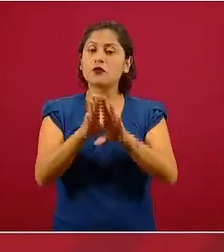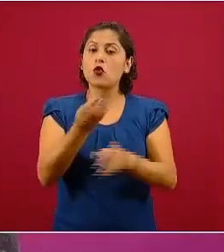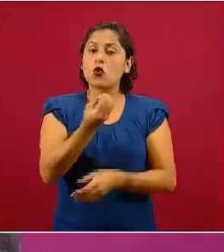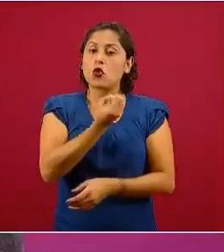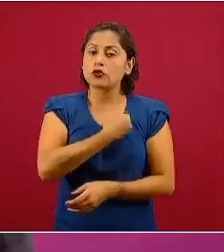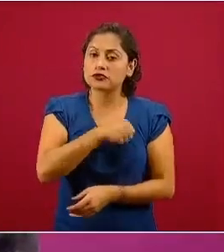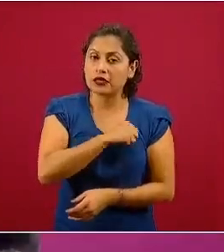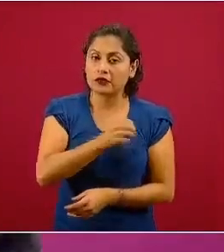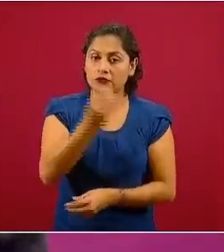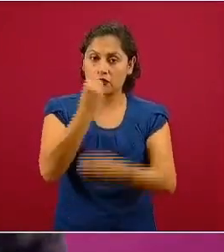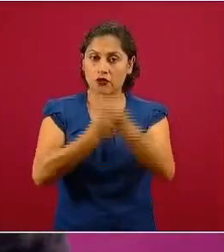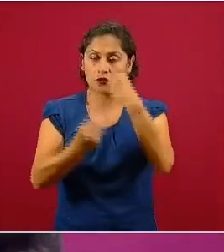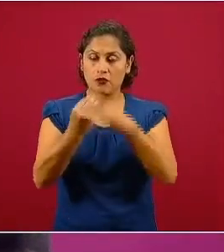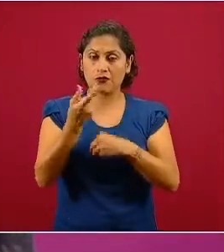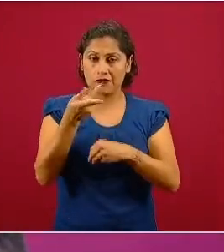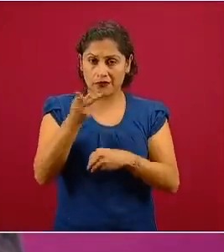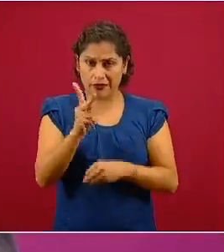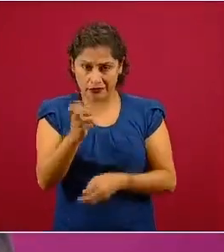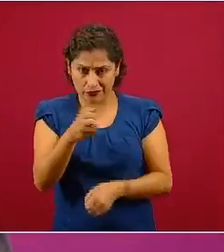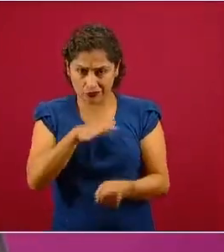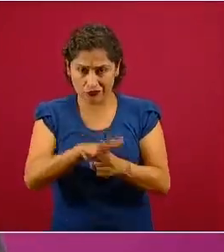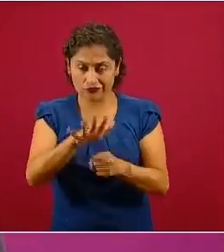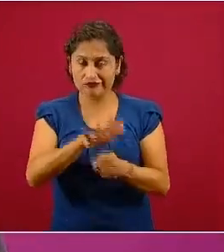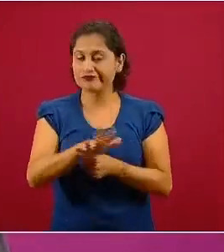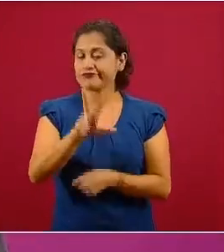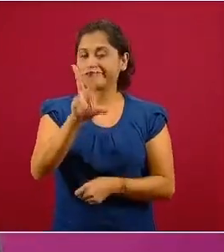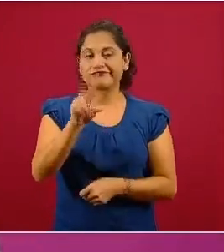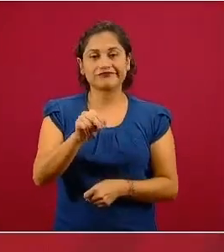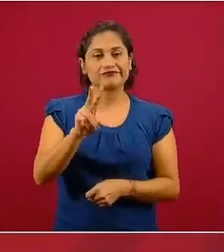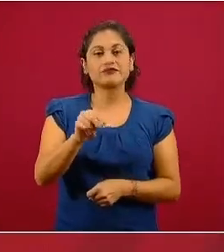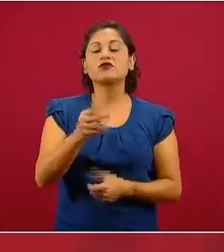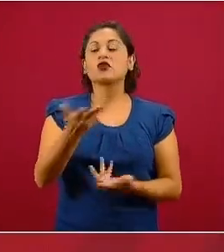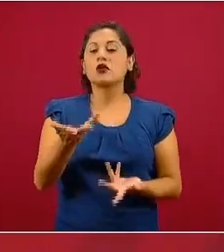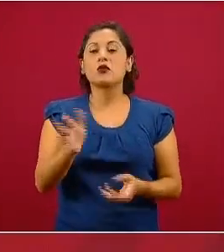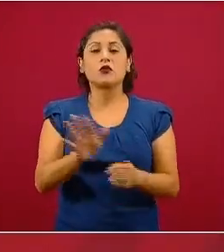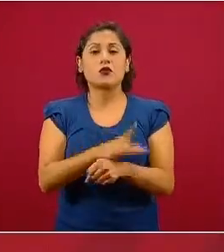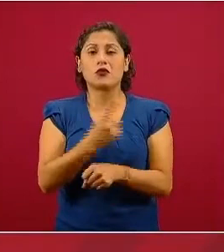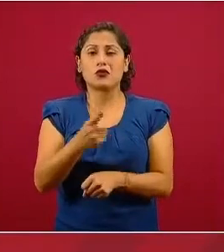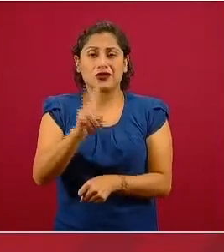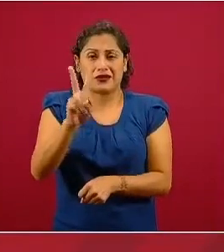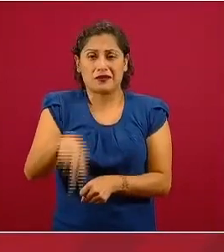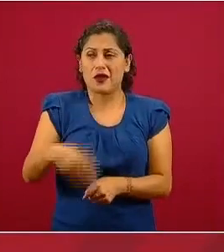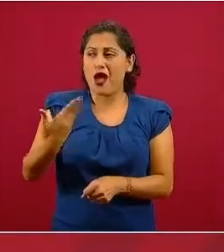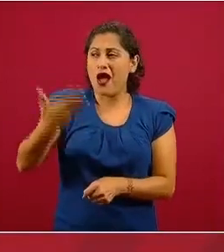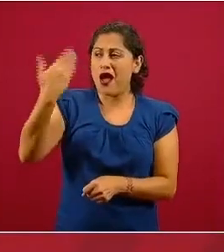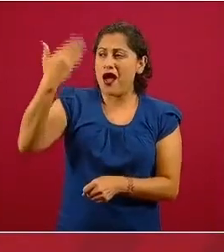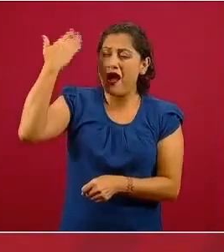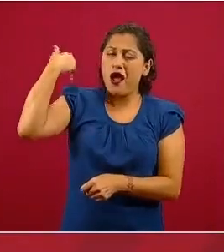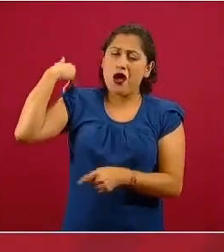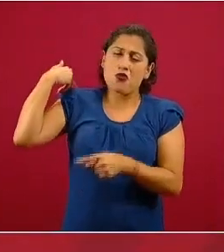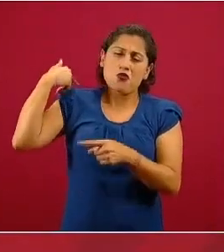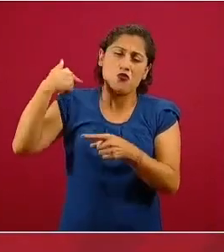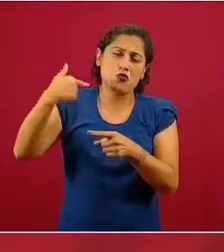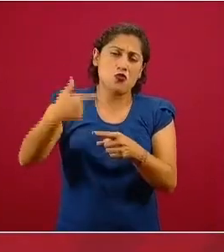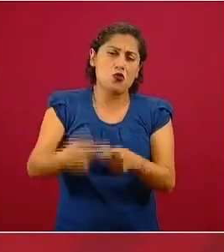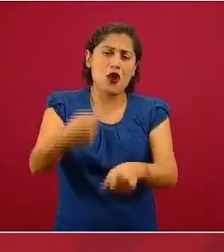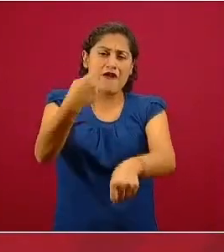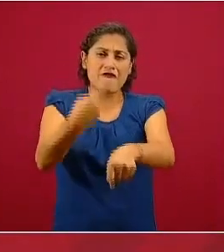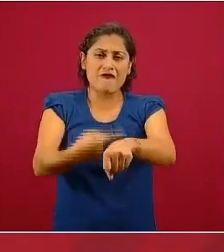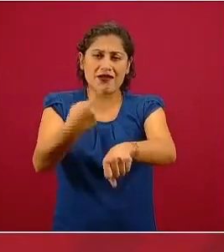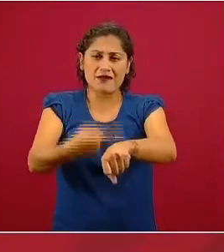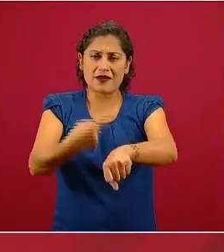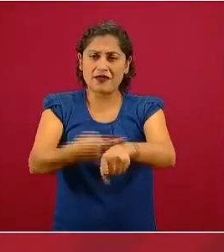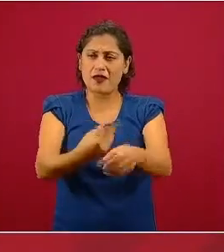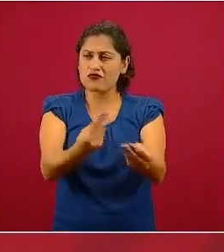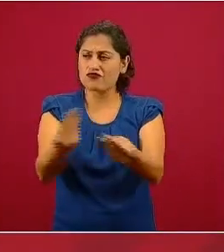esto para revertir una colosal epidemia de enfermedades crónicas asociadas con la mala